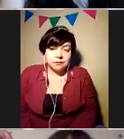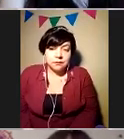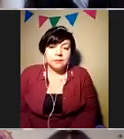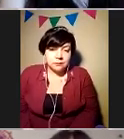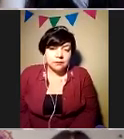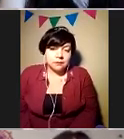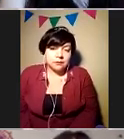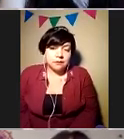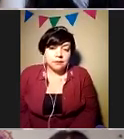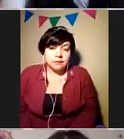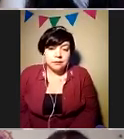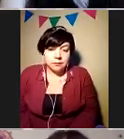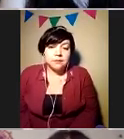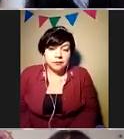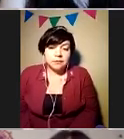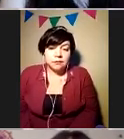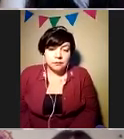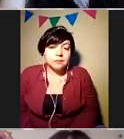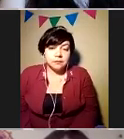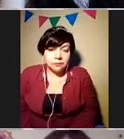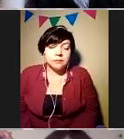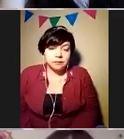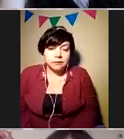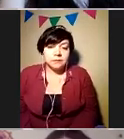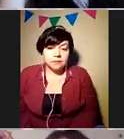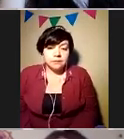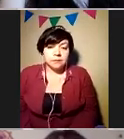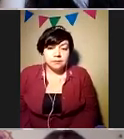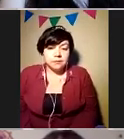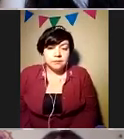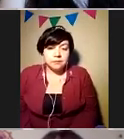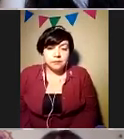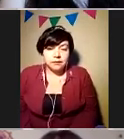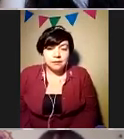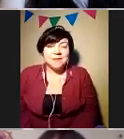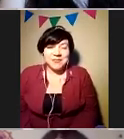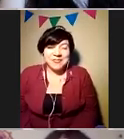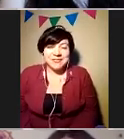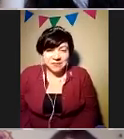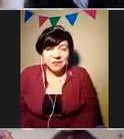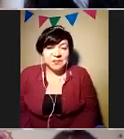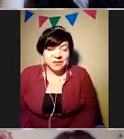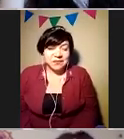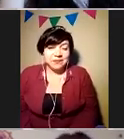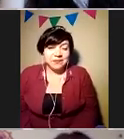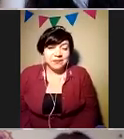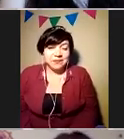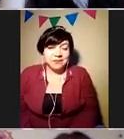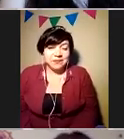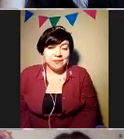llego a comprar telas, los utilizo en un 100%. No botar, entonces tengo un frasco donde guardo toda la hilacha, trato de no